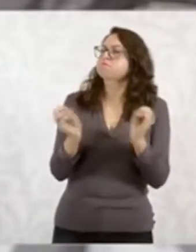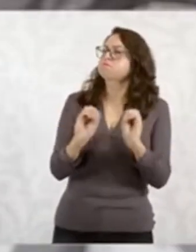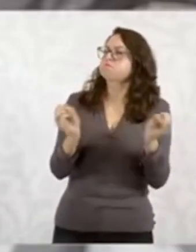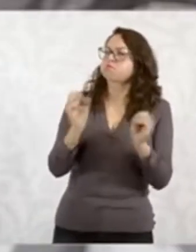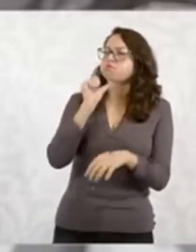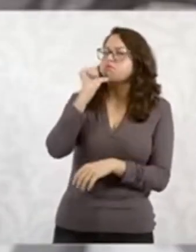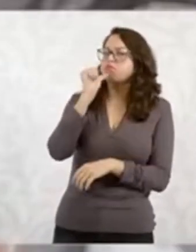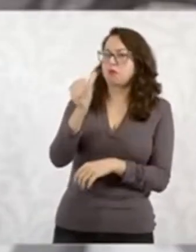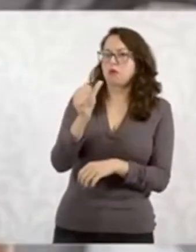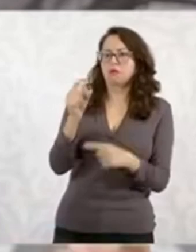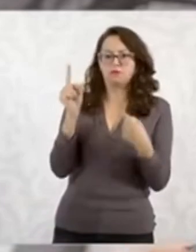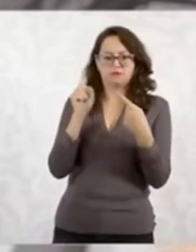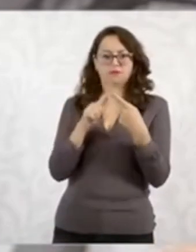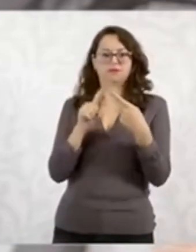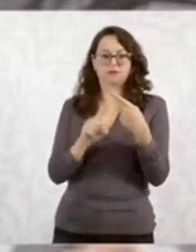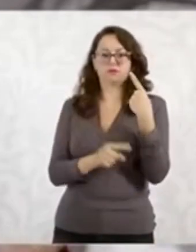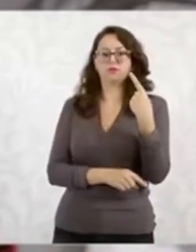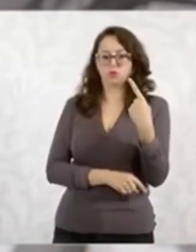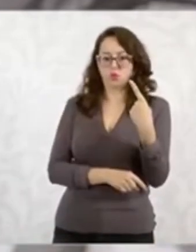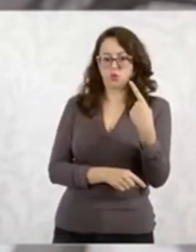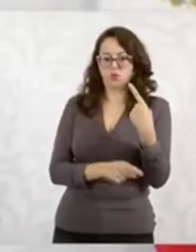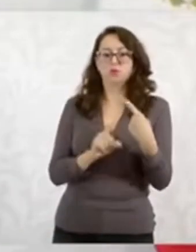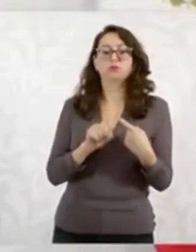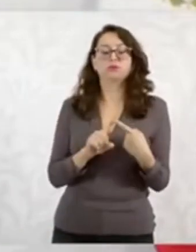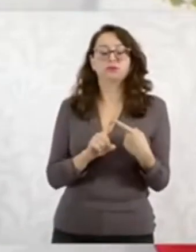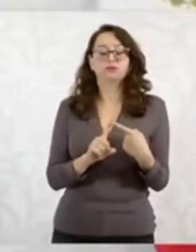problema. Entonces,